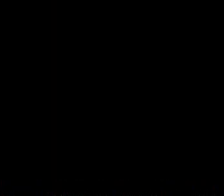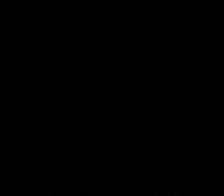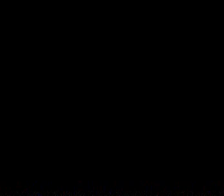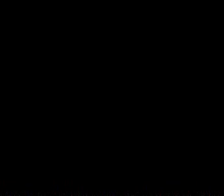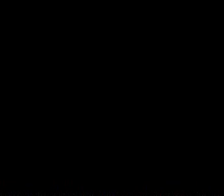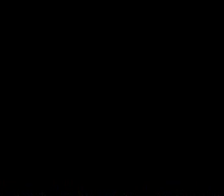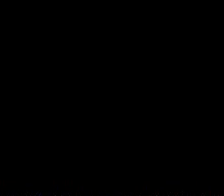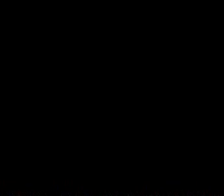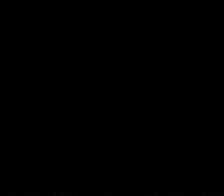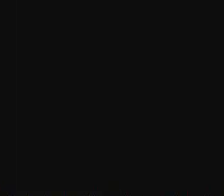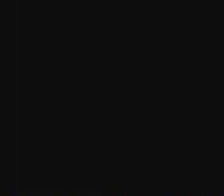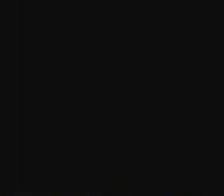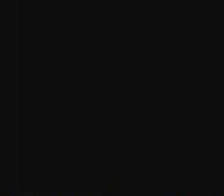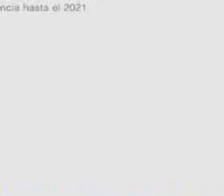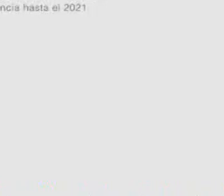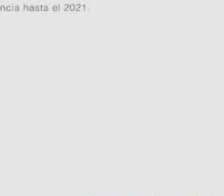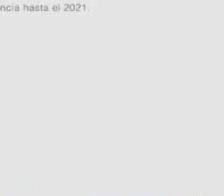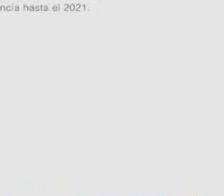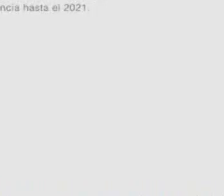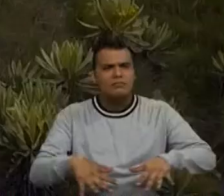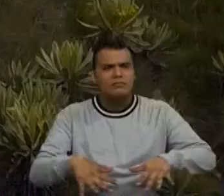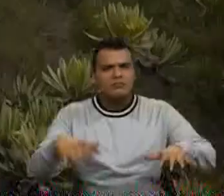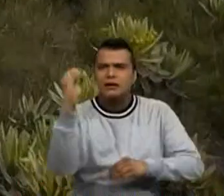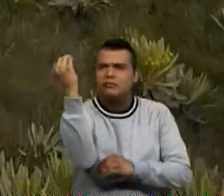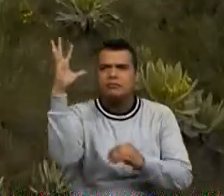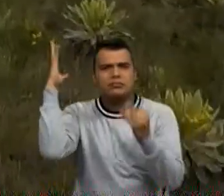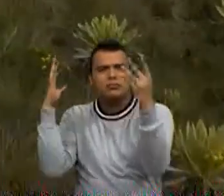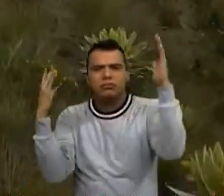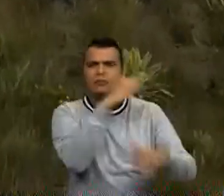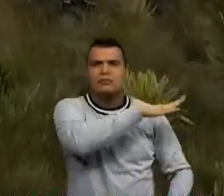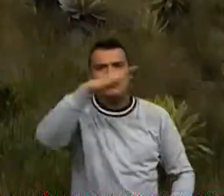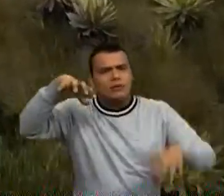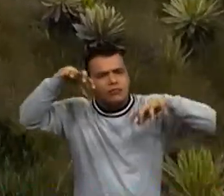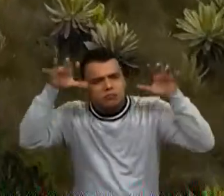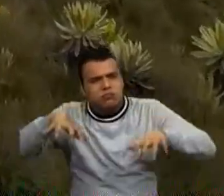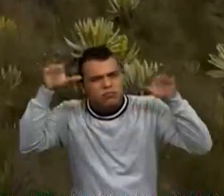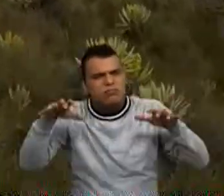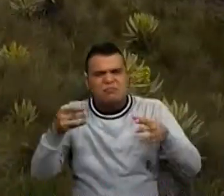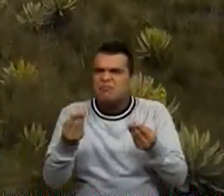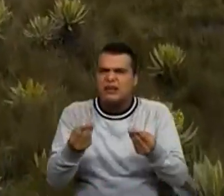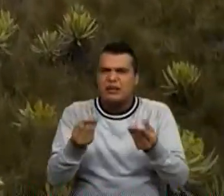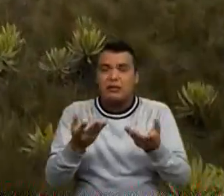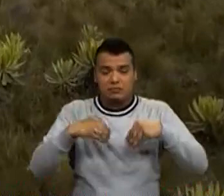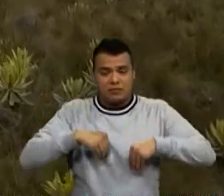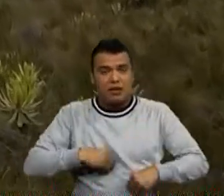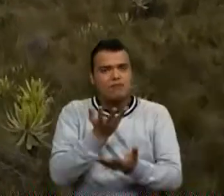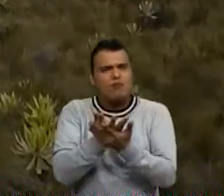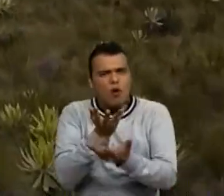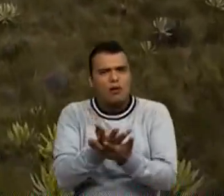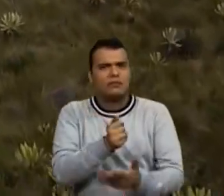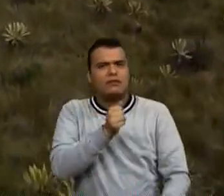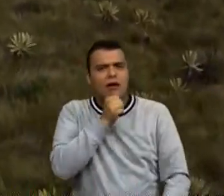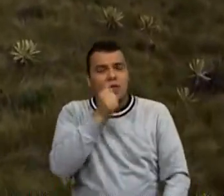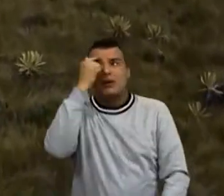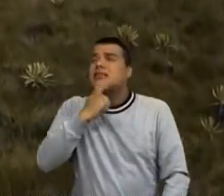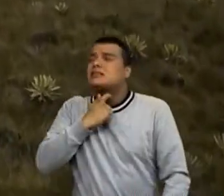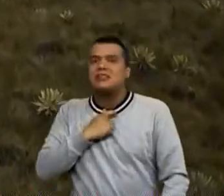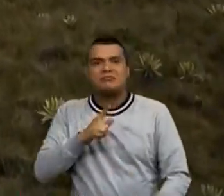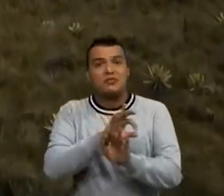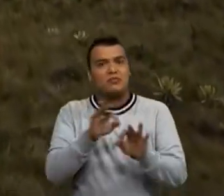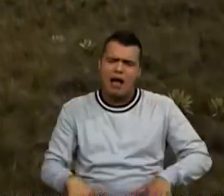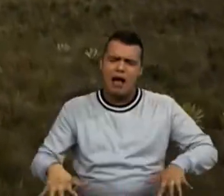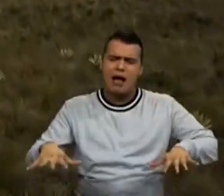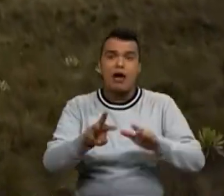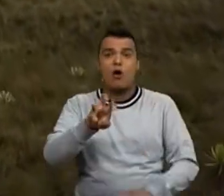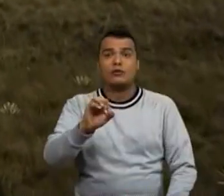Somos como tú. Somos WOW. Páramos, ¿para qué? Para mojarnos, para tomar agua, para no